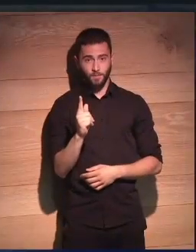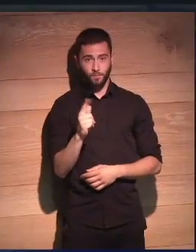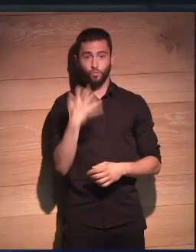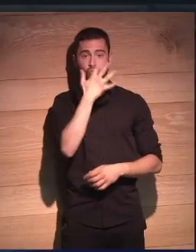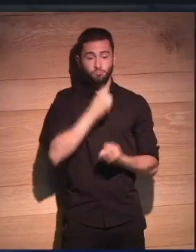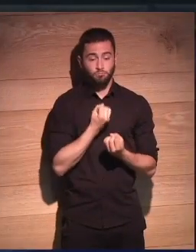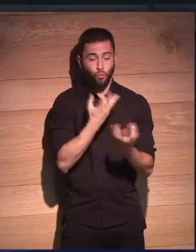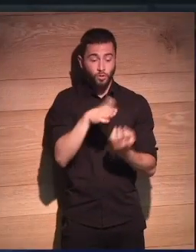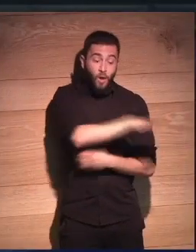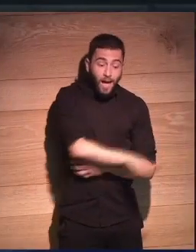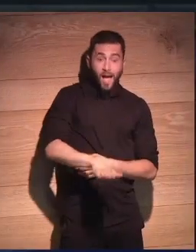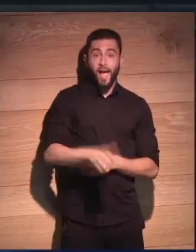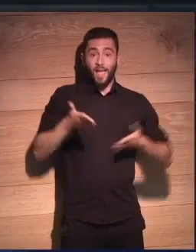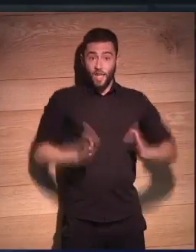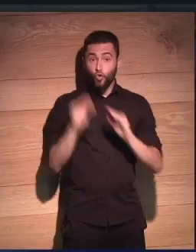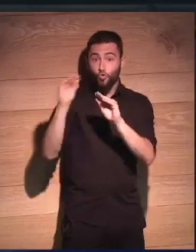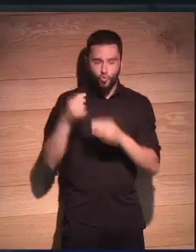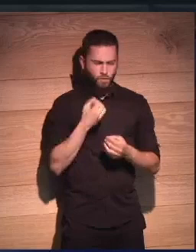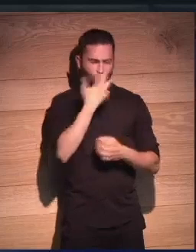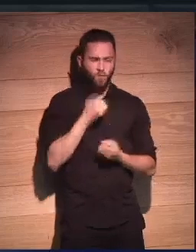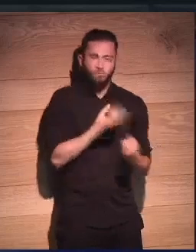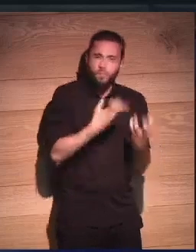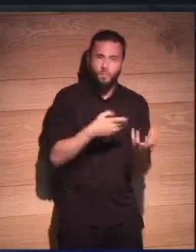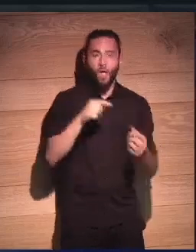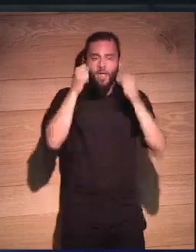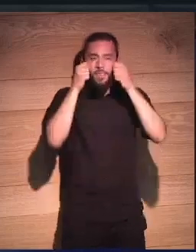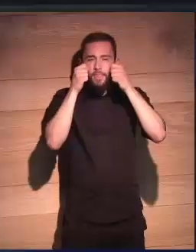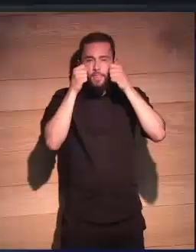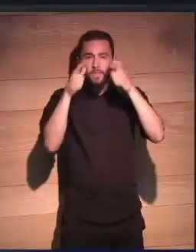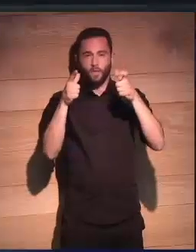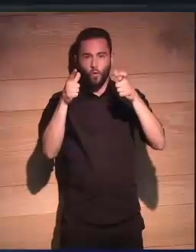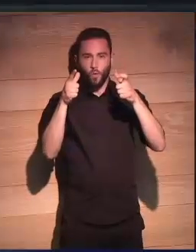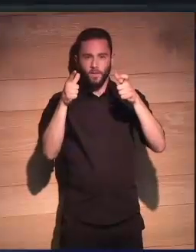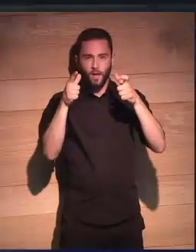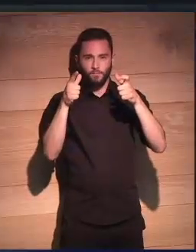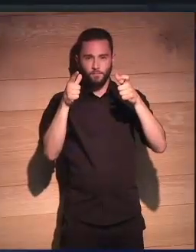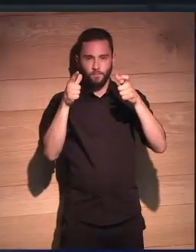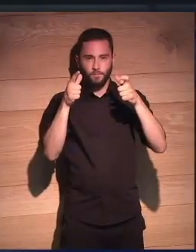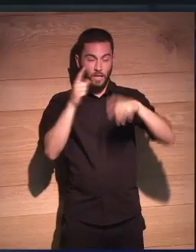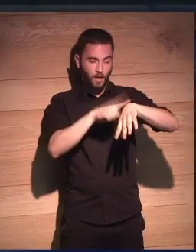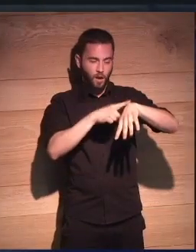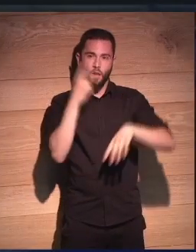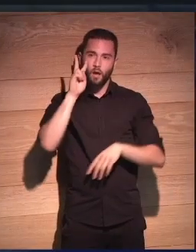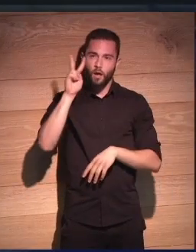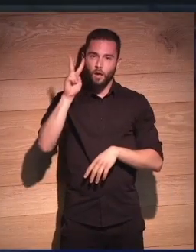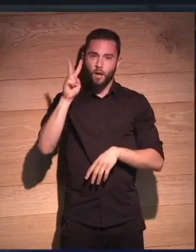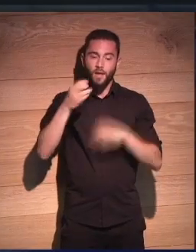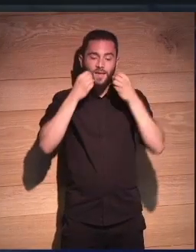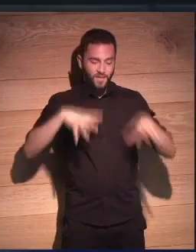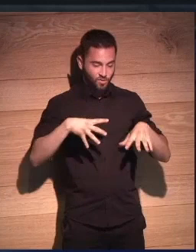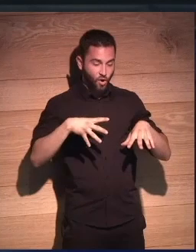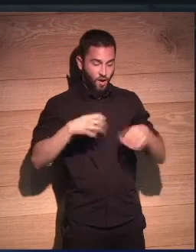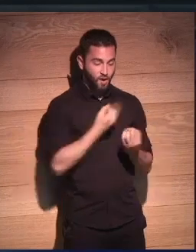contándole un cuento a su hijo, se dio cuenta de que estaba más pendiente del reloj que de la historia que le